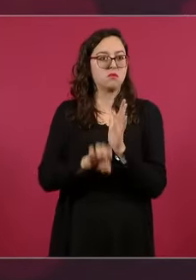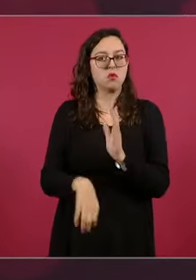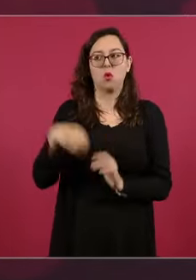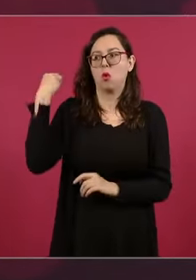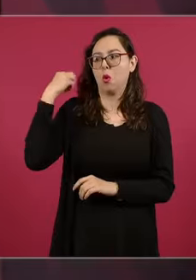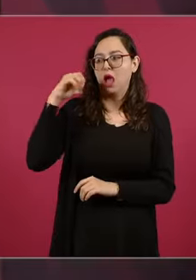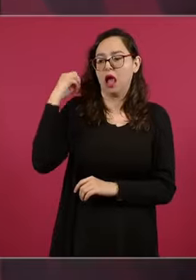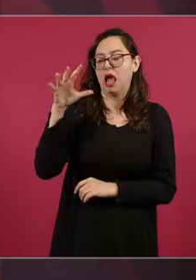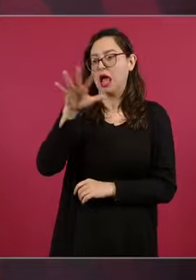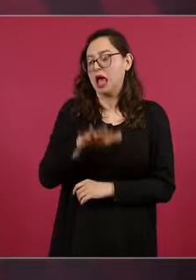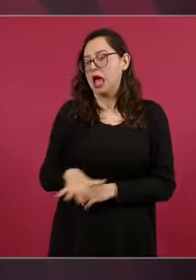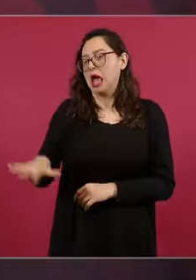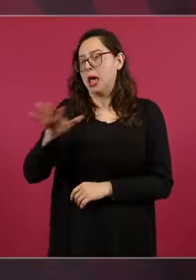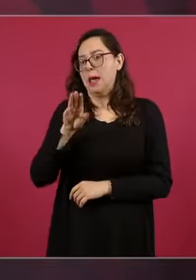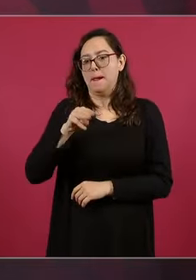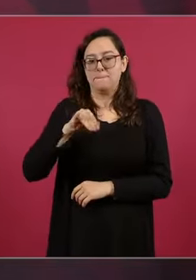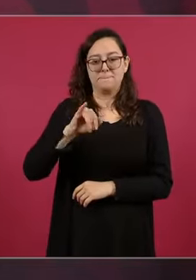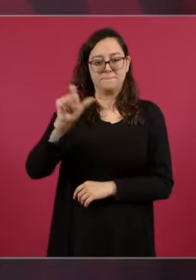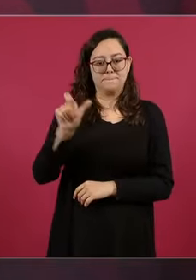y sí